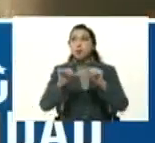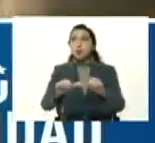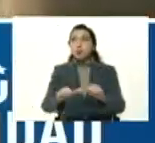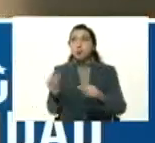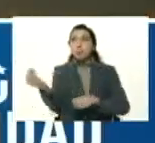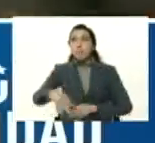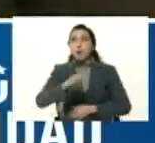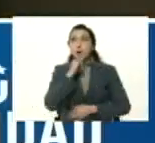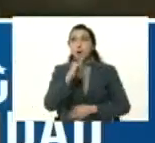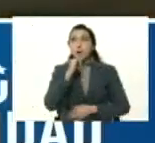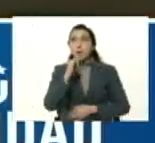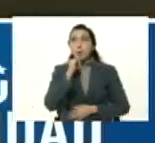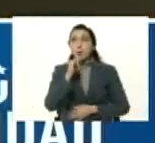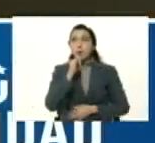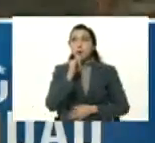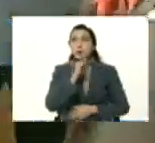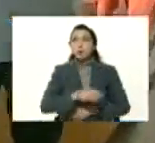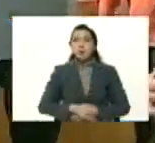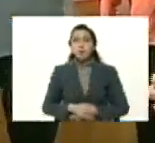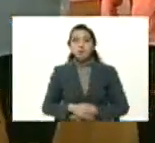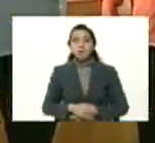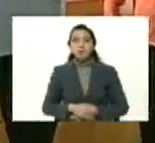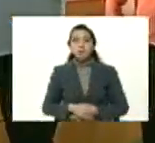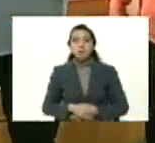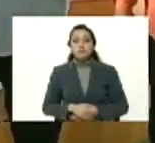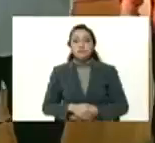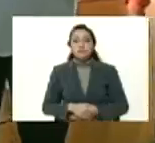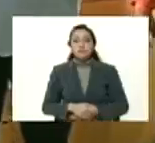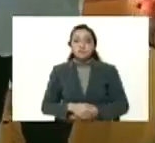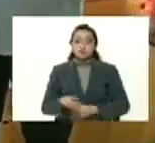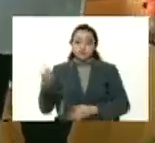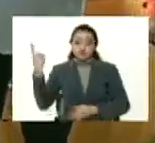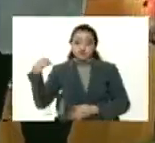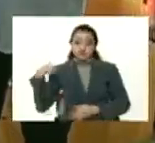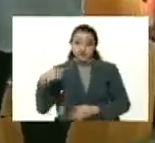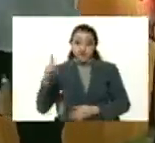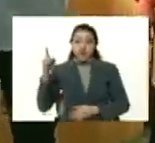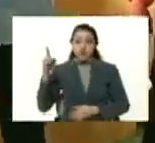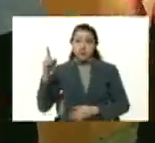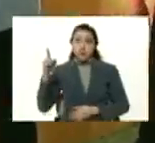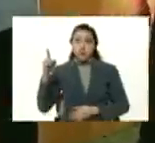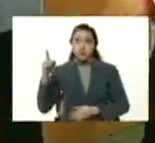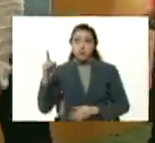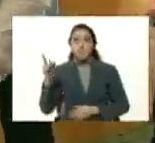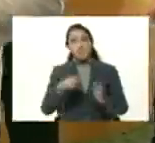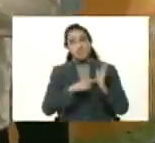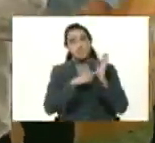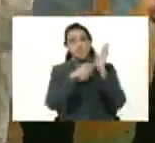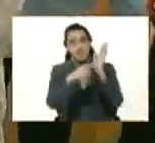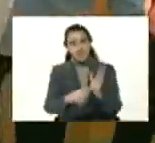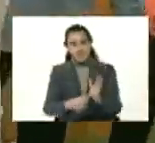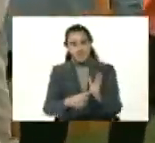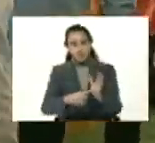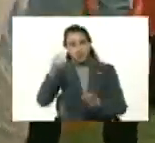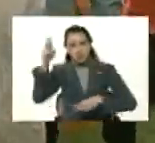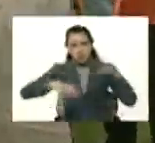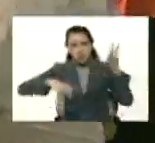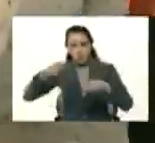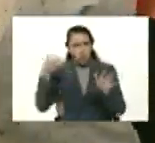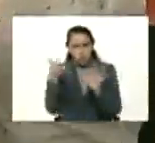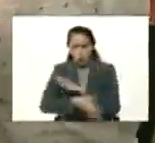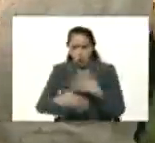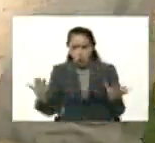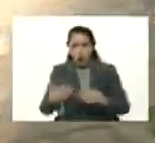Ricardo Sánchez, dale tú, entre los dos pues, conversadito. Terminar, tenemos también varias presentaciones, presidente, de...